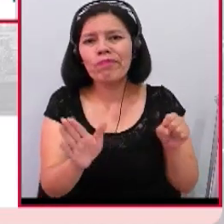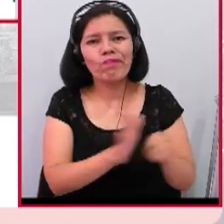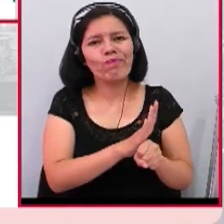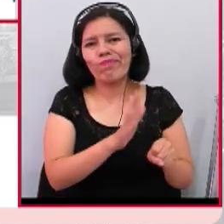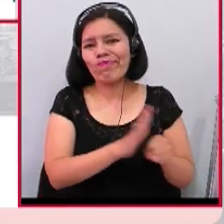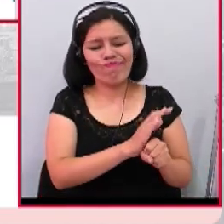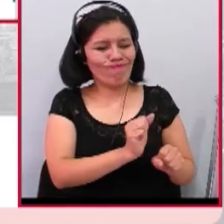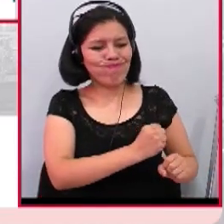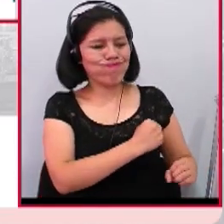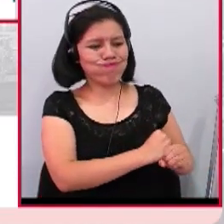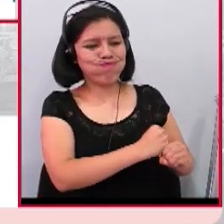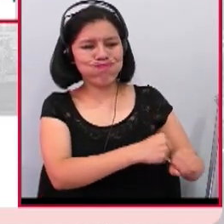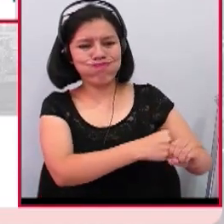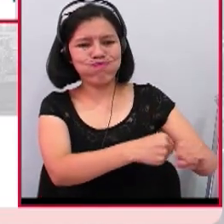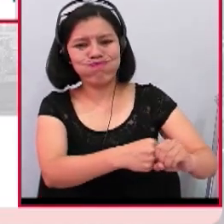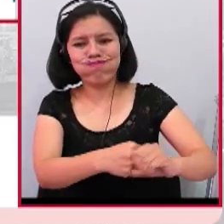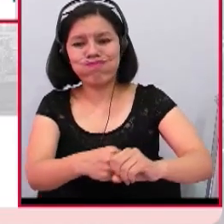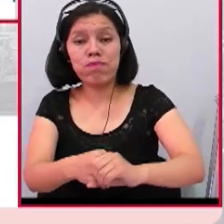A ver.